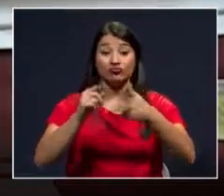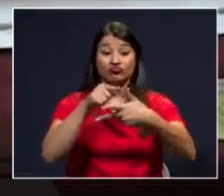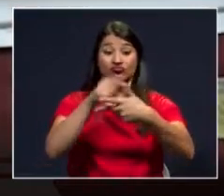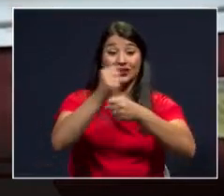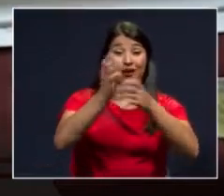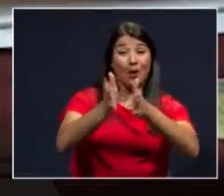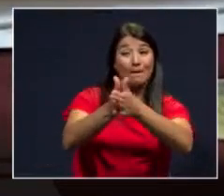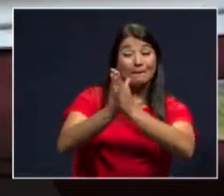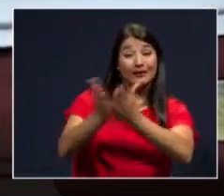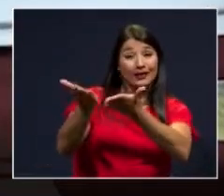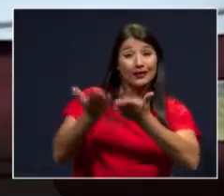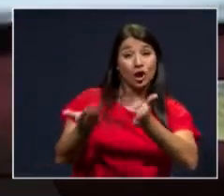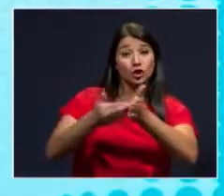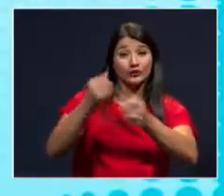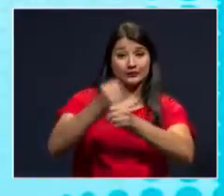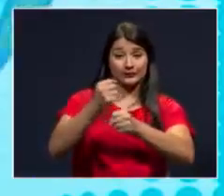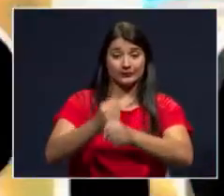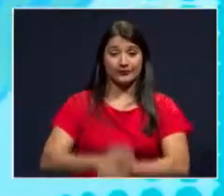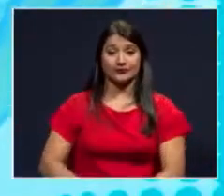a sus puestos.